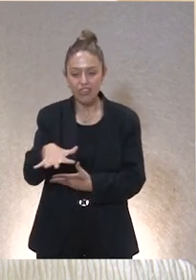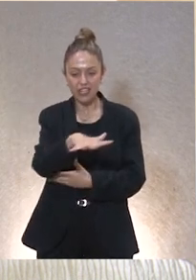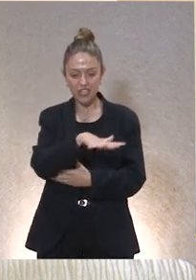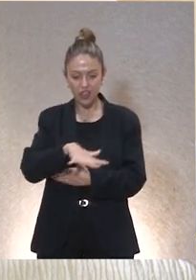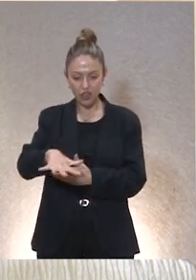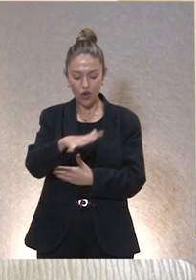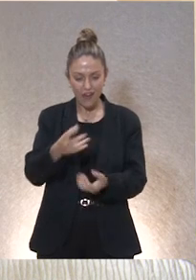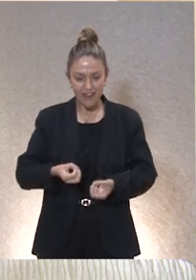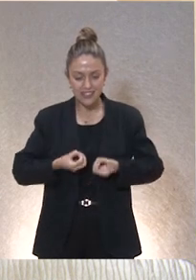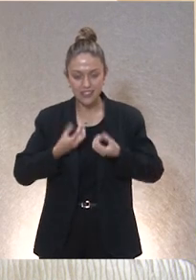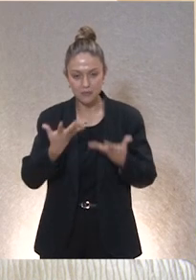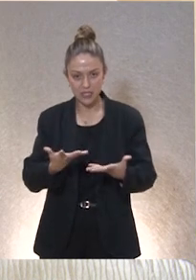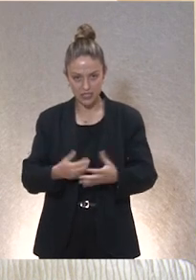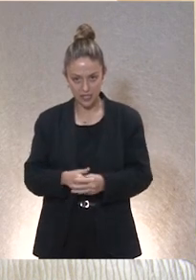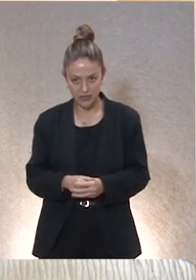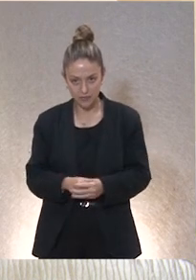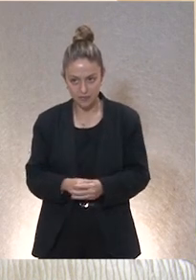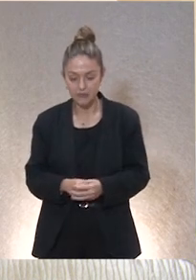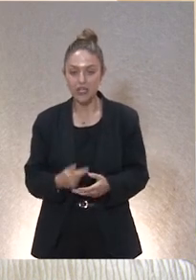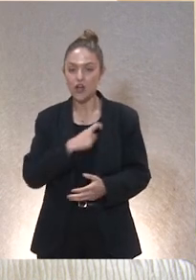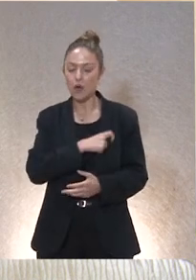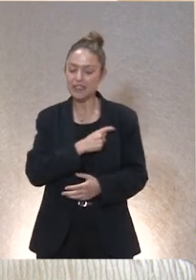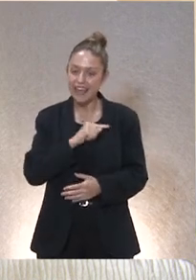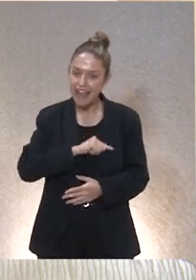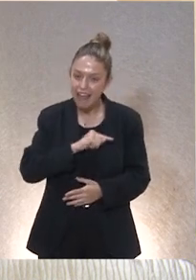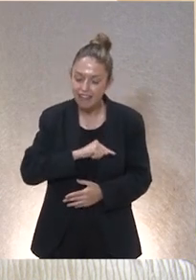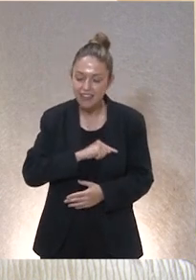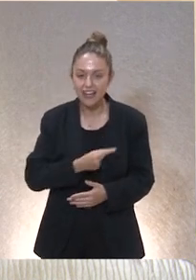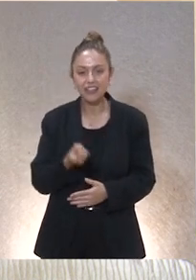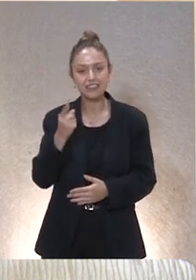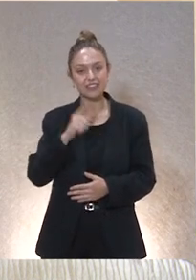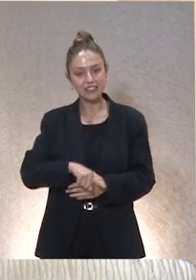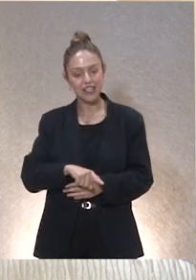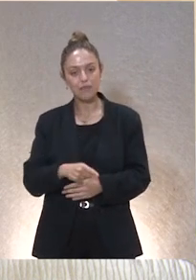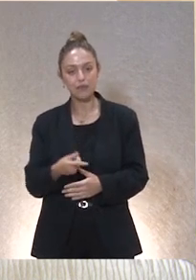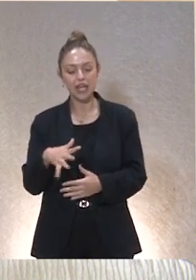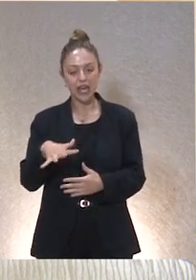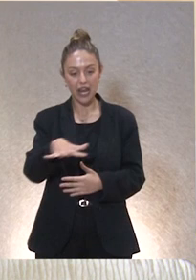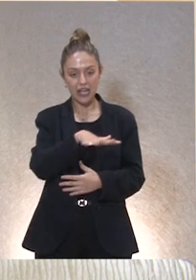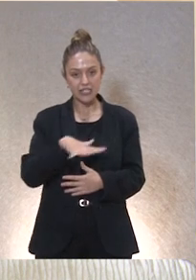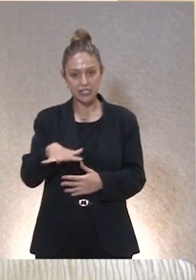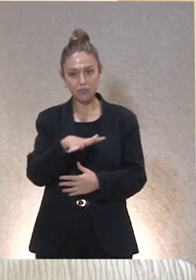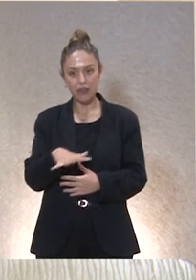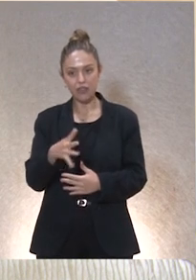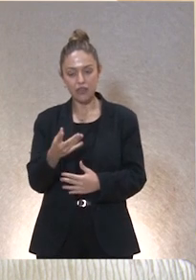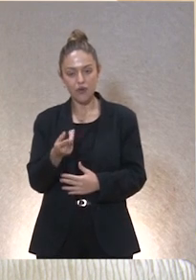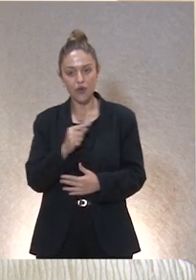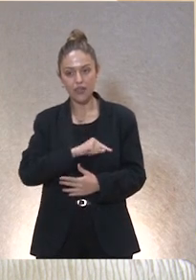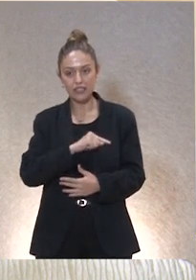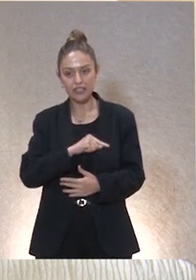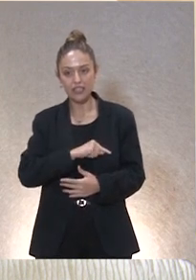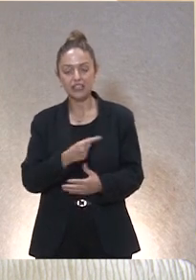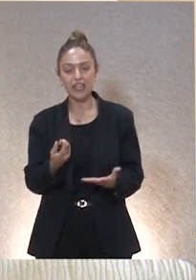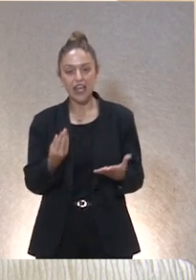para poder expresarlo no solo desde el comité de ética Sino de todas esas estructuras y espacios de reflexión ética que hay en